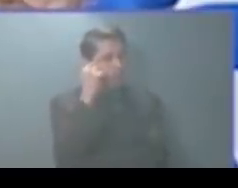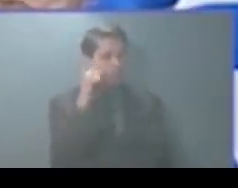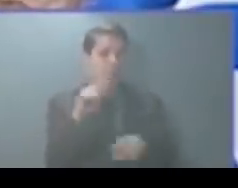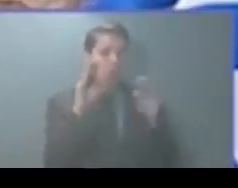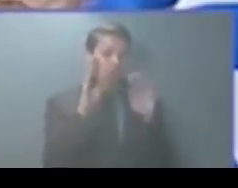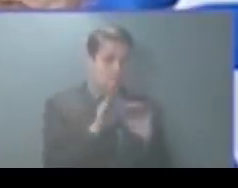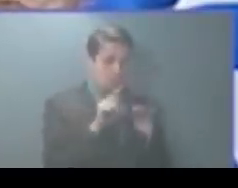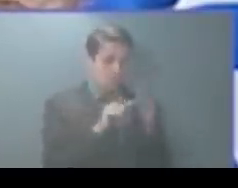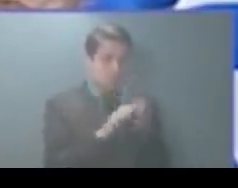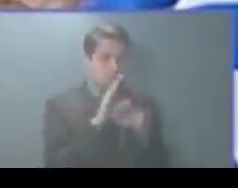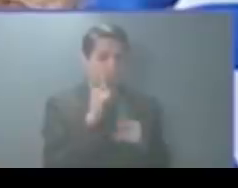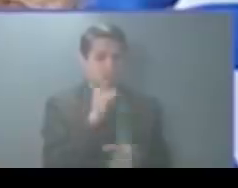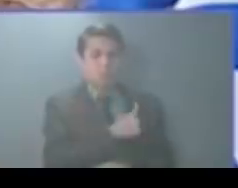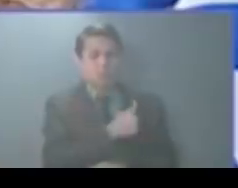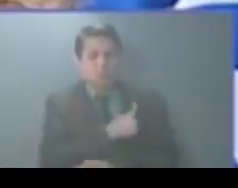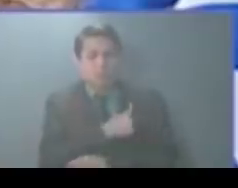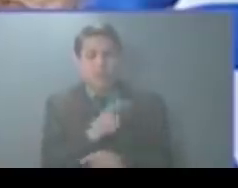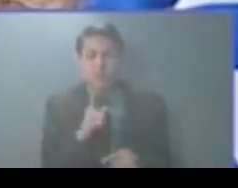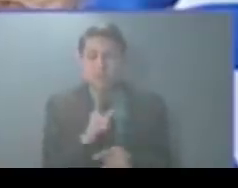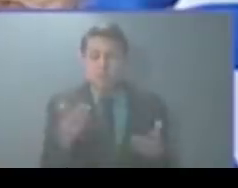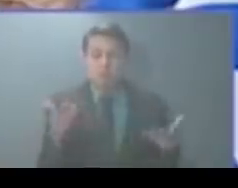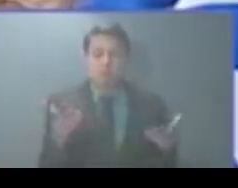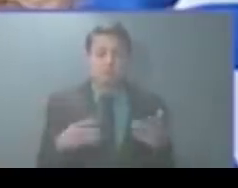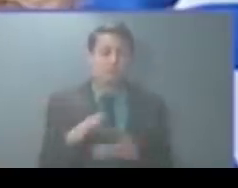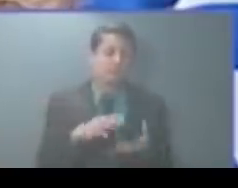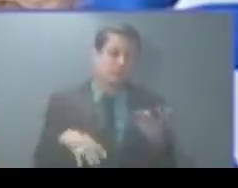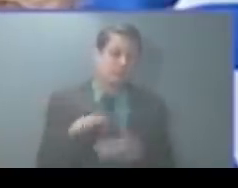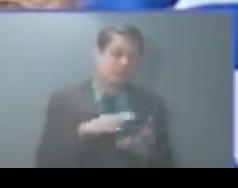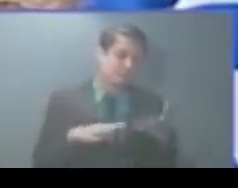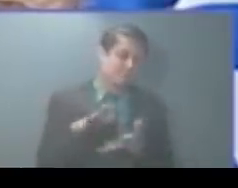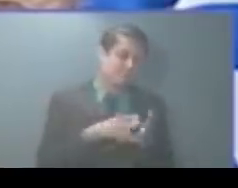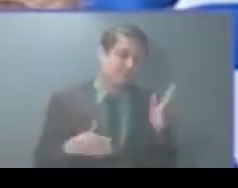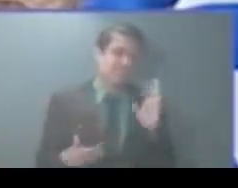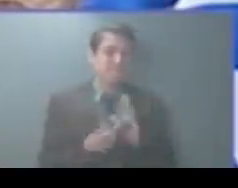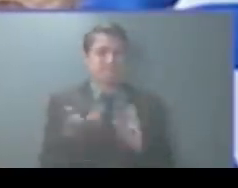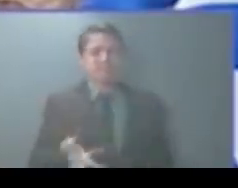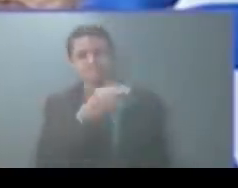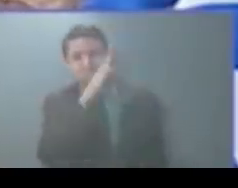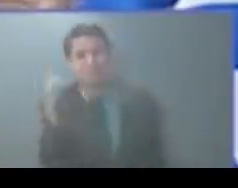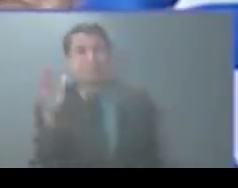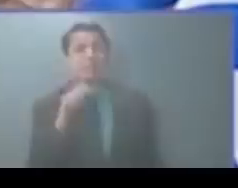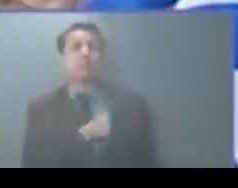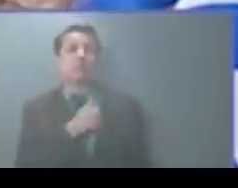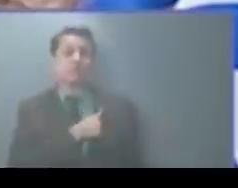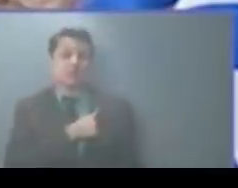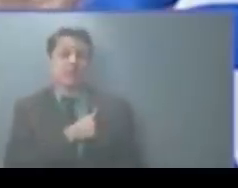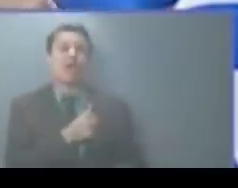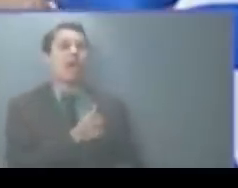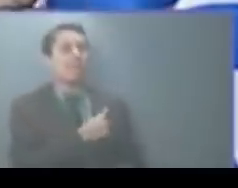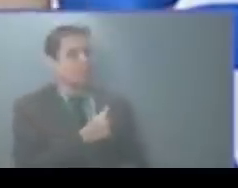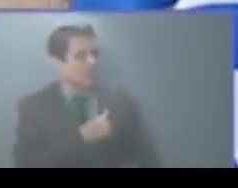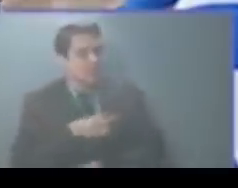de determinados objetivos para no causar un daño a la nación. Esa es parte de una